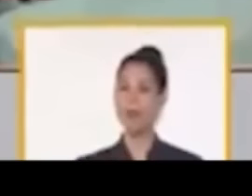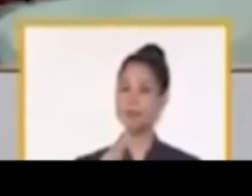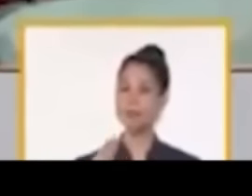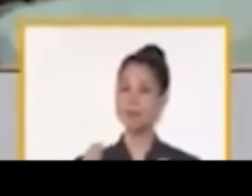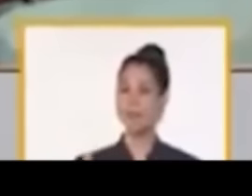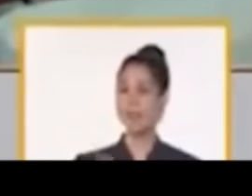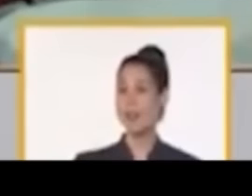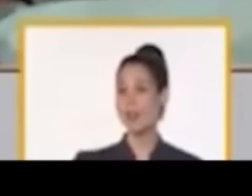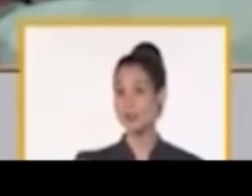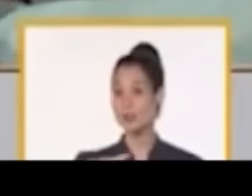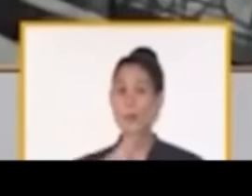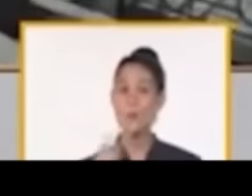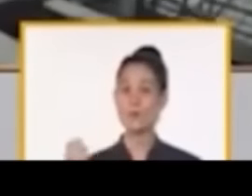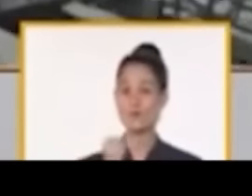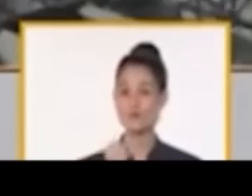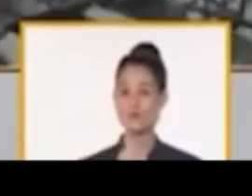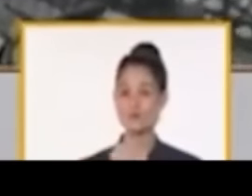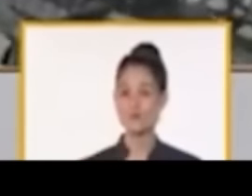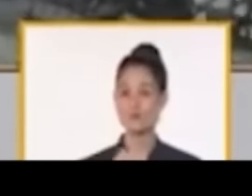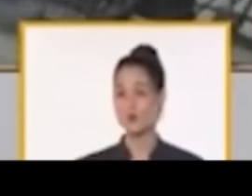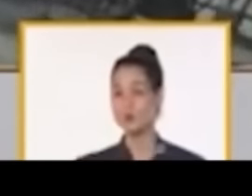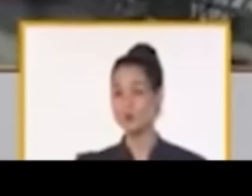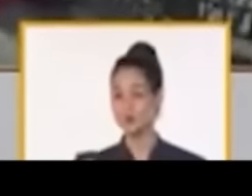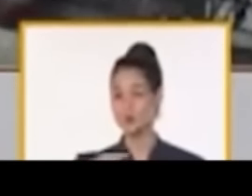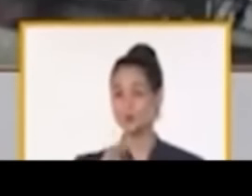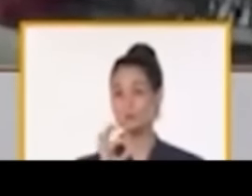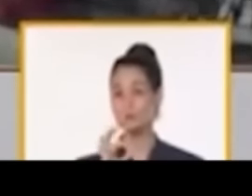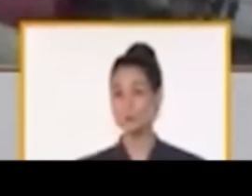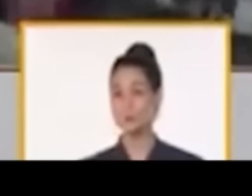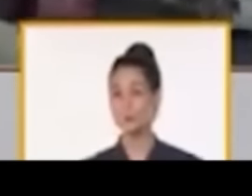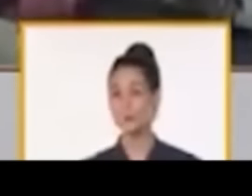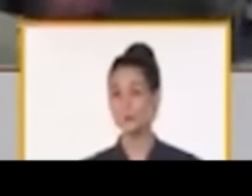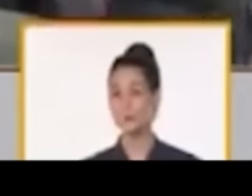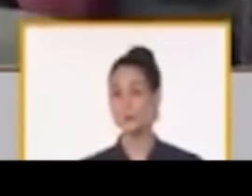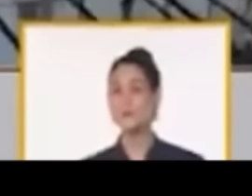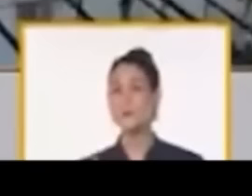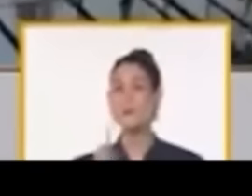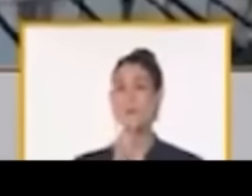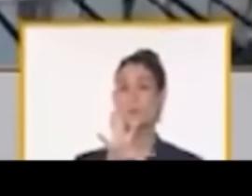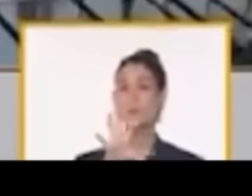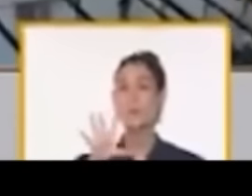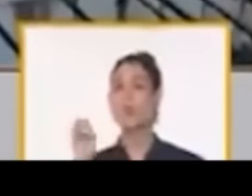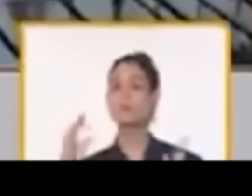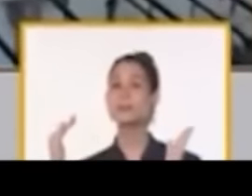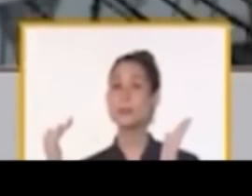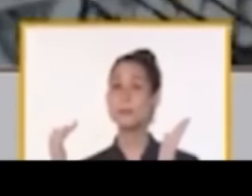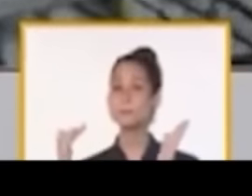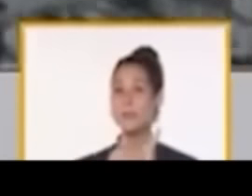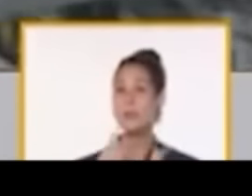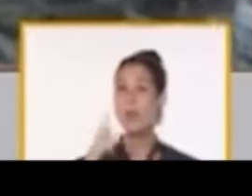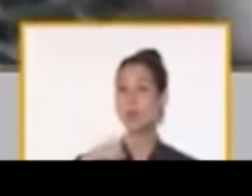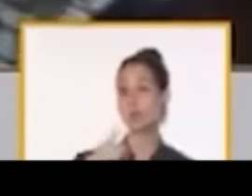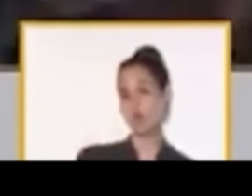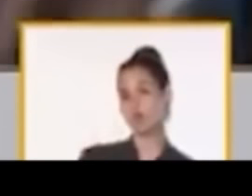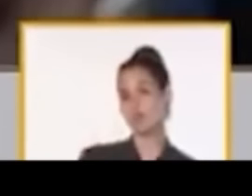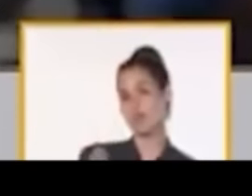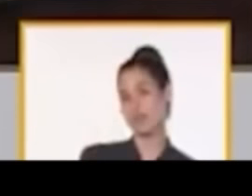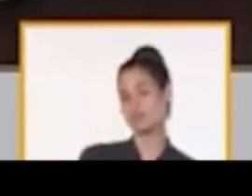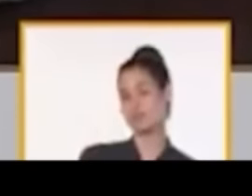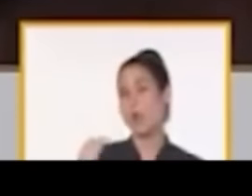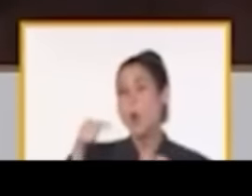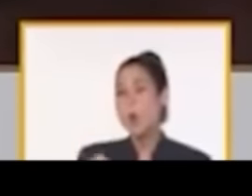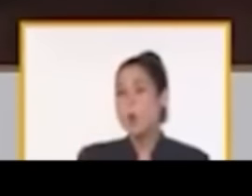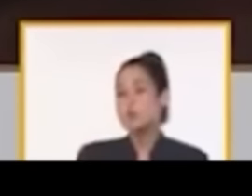minal para trabajarlo de más de de cerca de 150,000 190,000 toneladas de carne hoy Contamos con 26,000